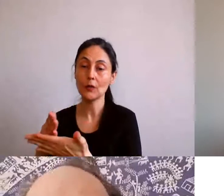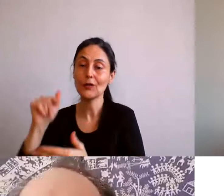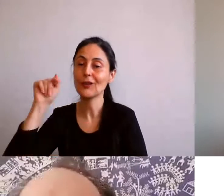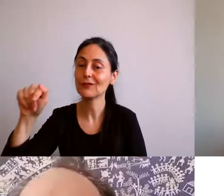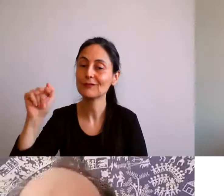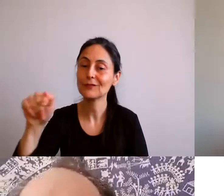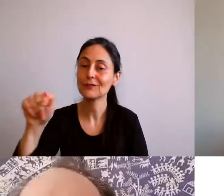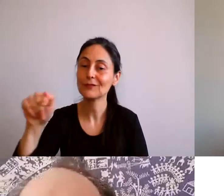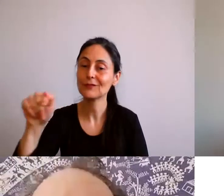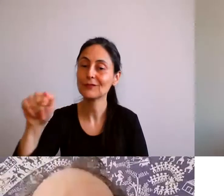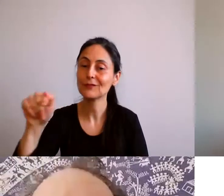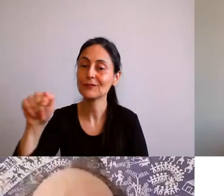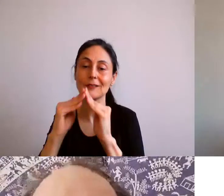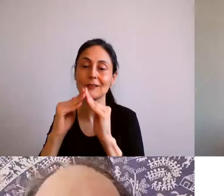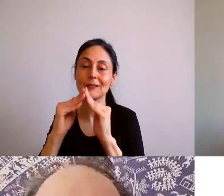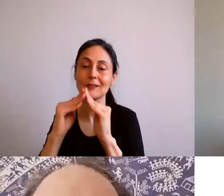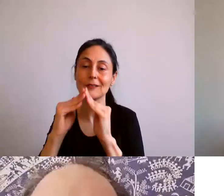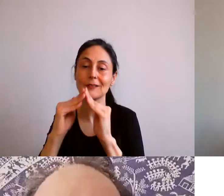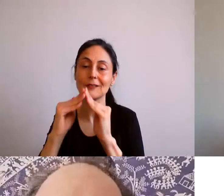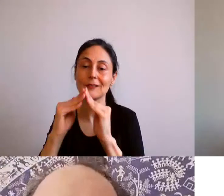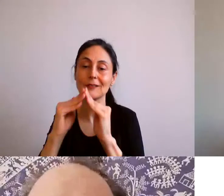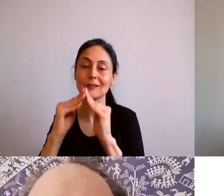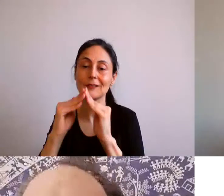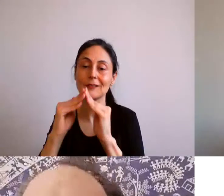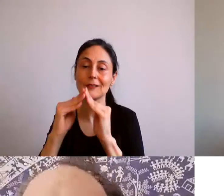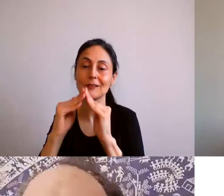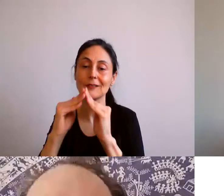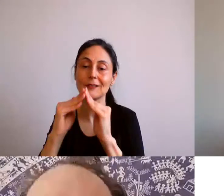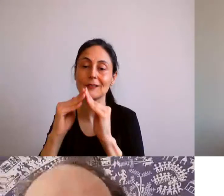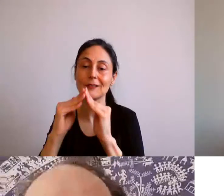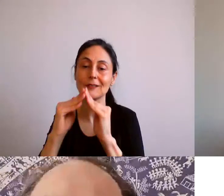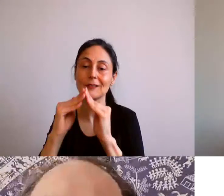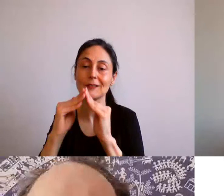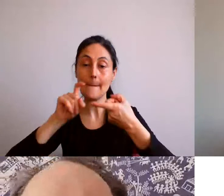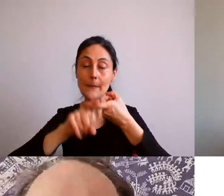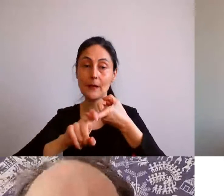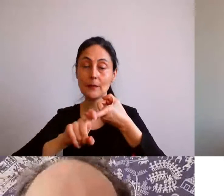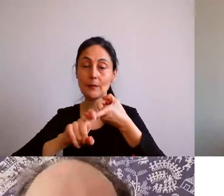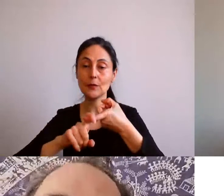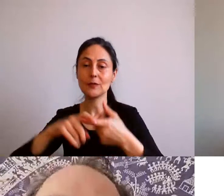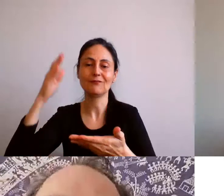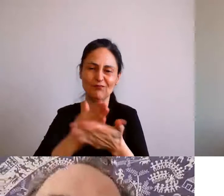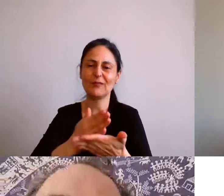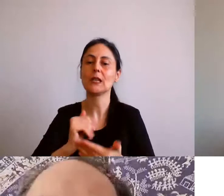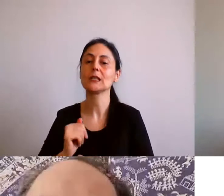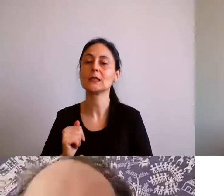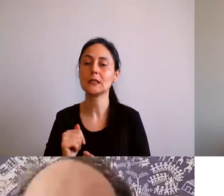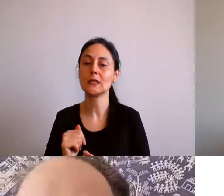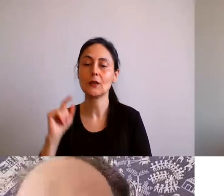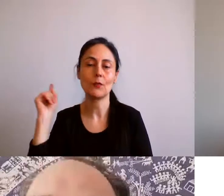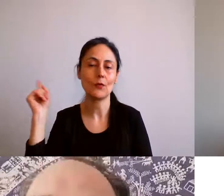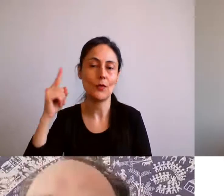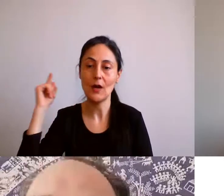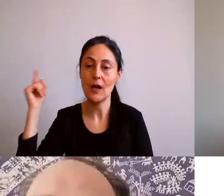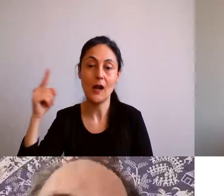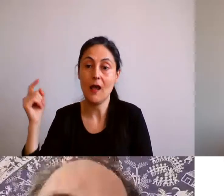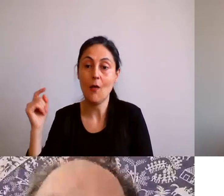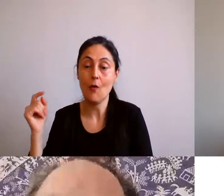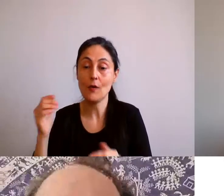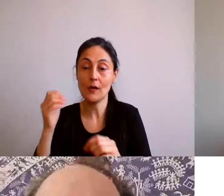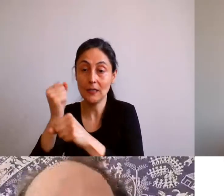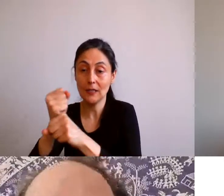si fuera el único. O sea, a mi señora le exigen como si fuera la única que trabajara en la casa, no hubiera nadie más en la casa. A